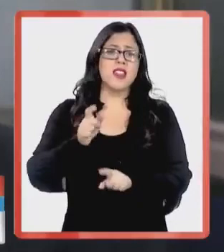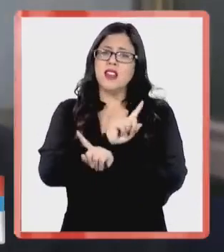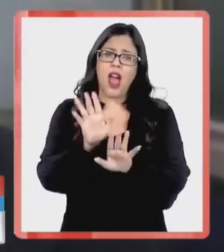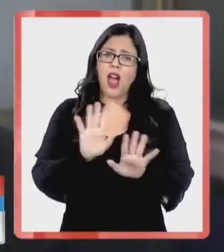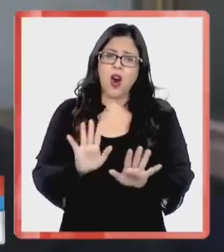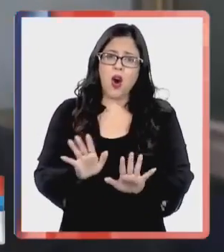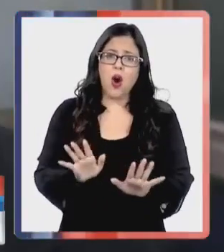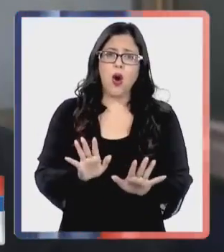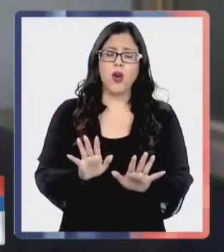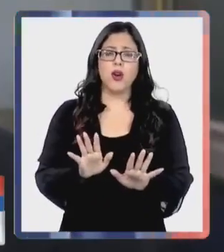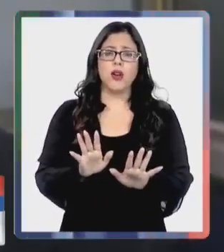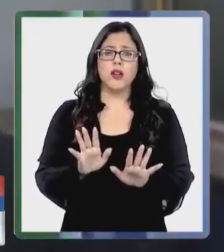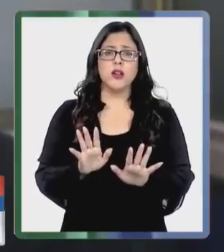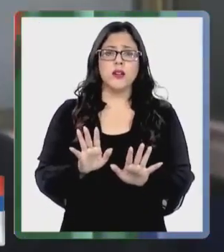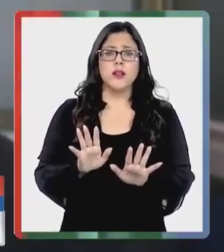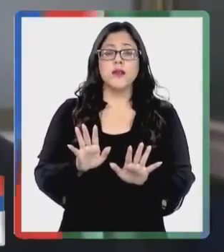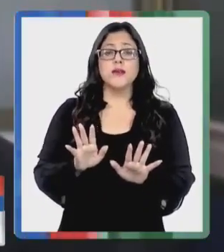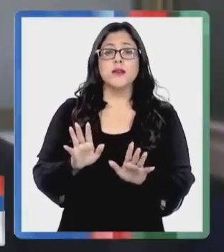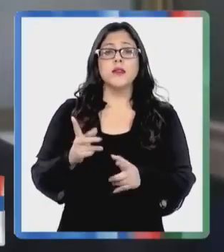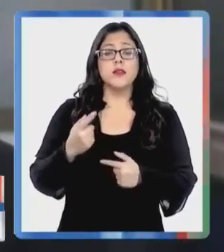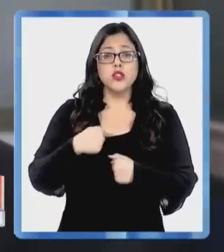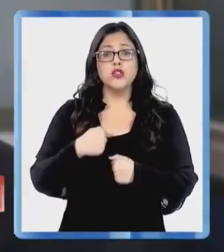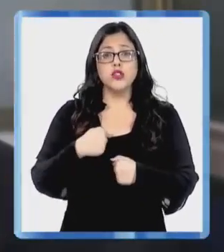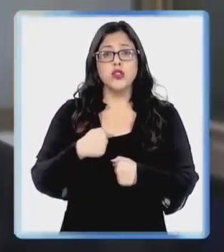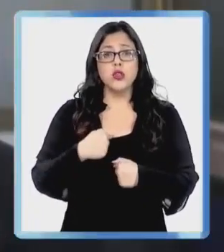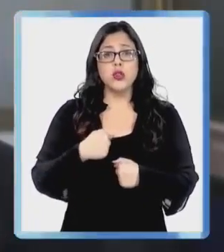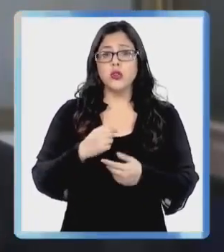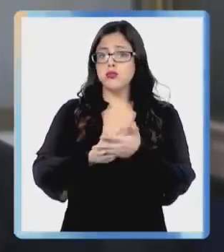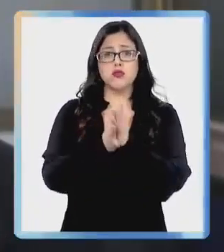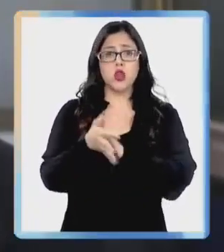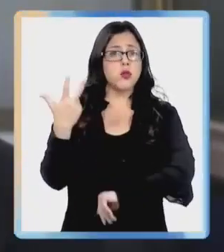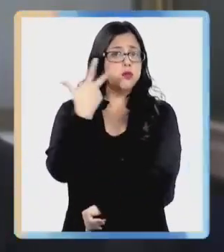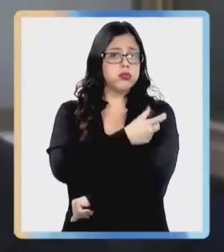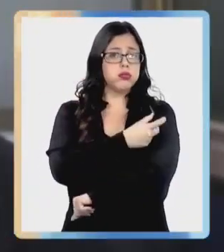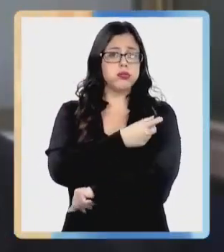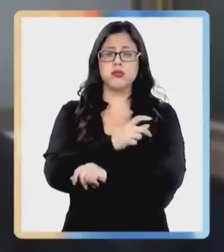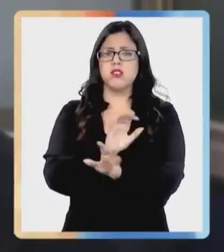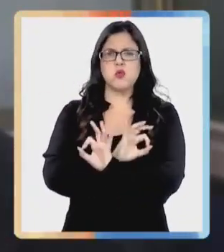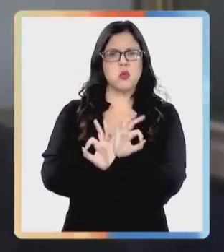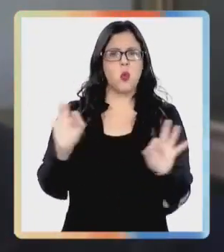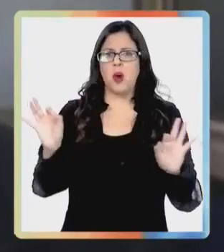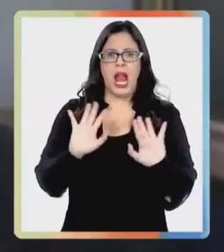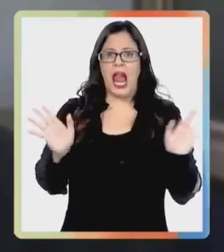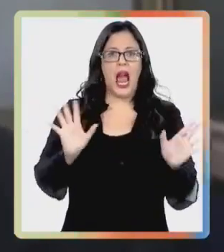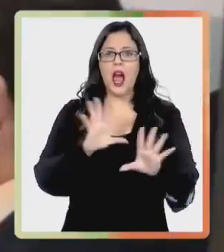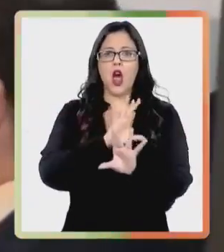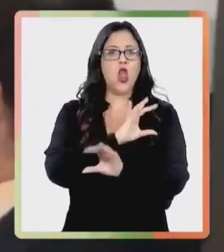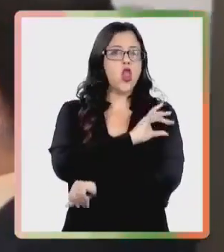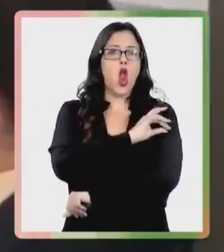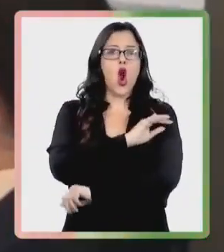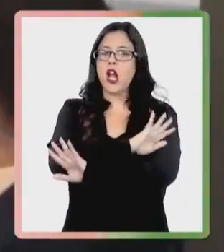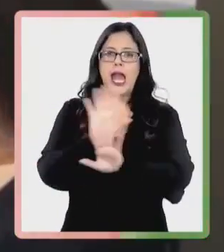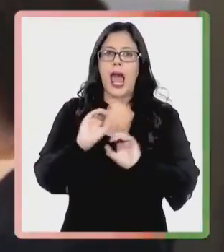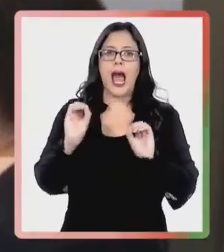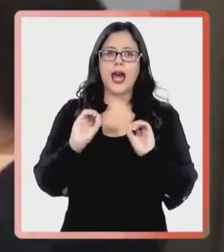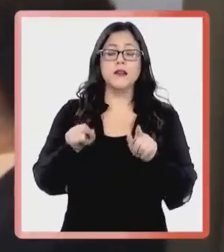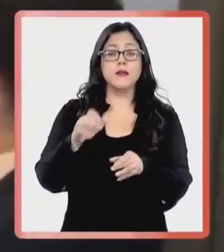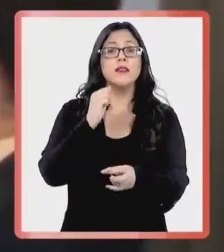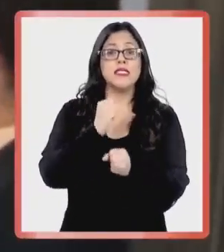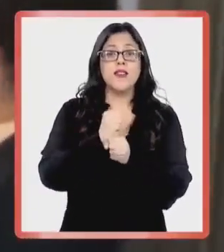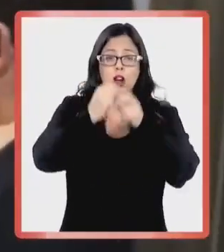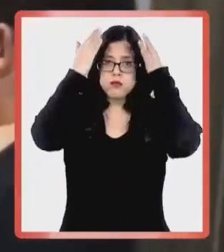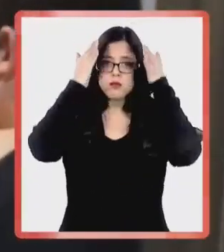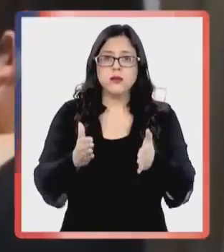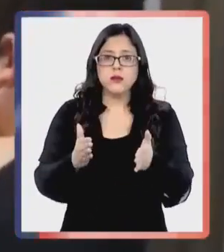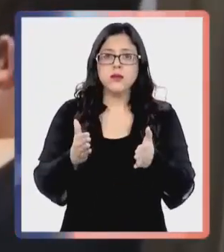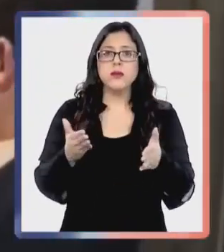no es nada de otro mundo. Yo tengo todas las vacunas y jamás me da ni un dolor. Trabajos que tienen